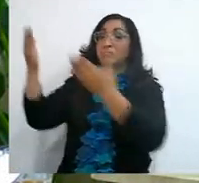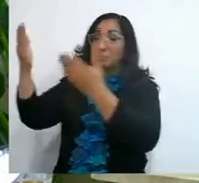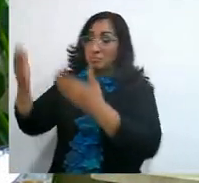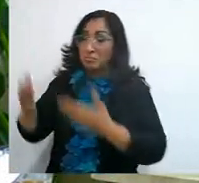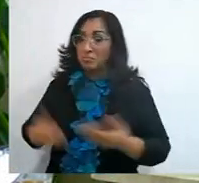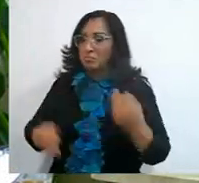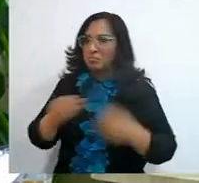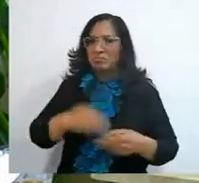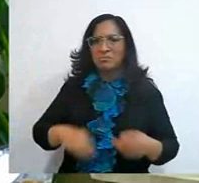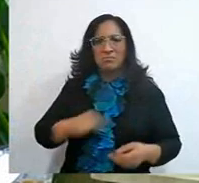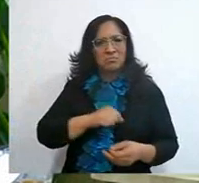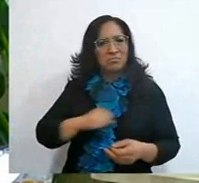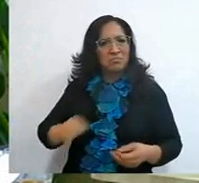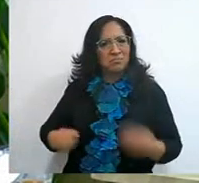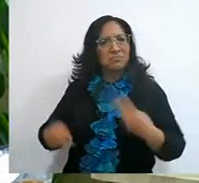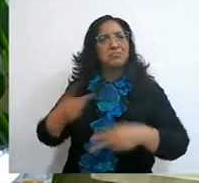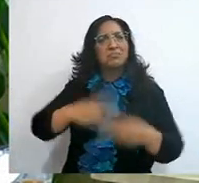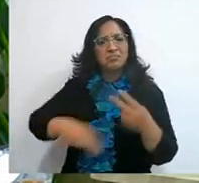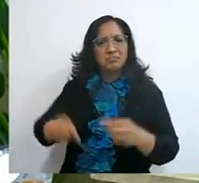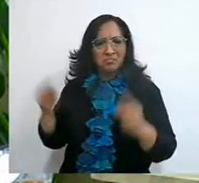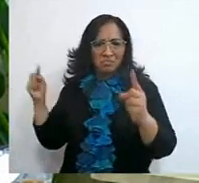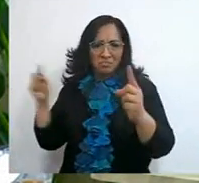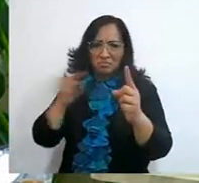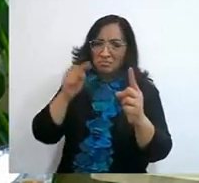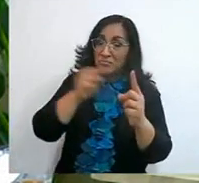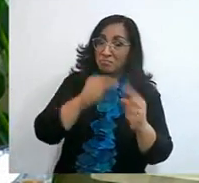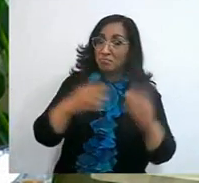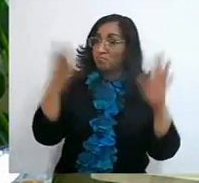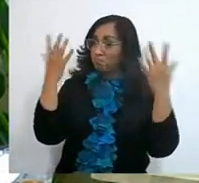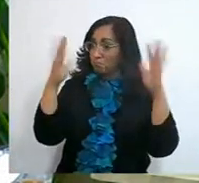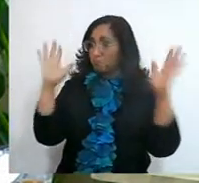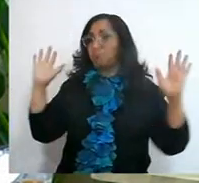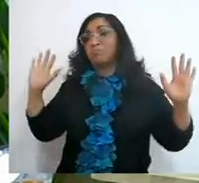alcanzar lo que viene? ¿Va a alcanzar la persecución? Bravo.